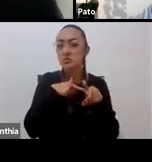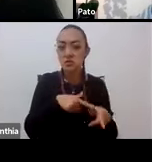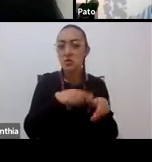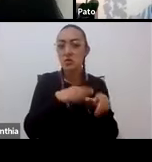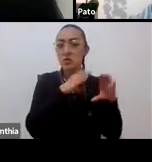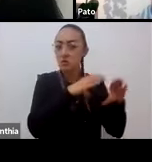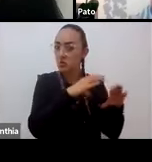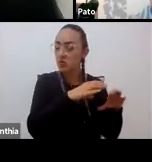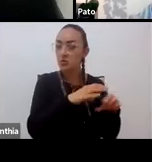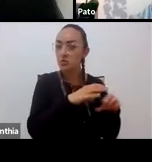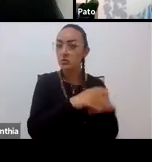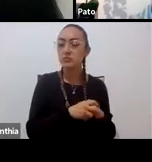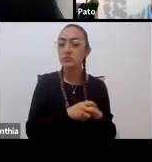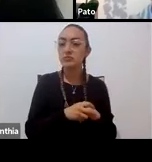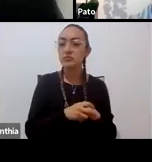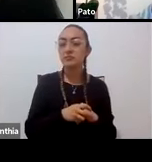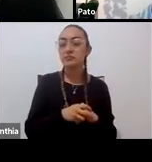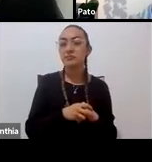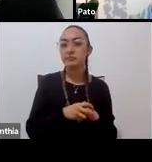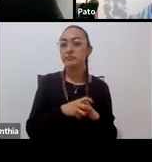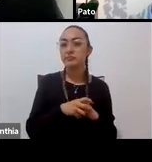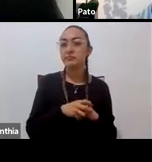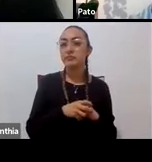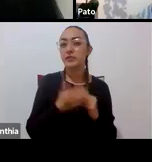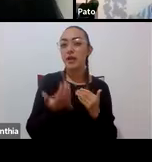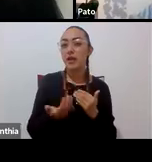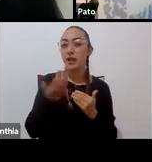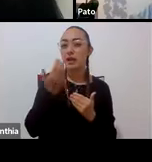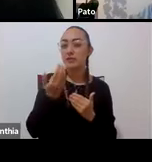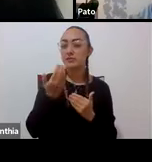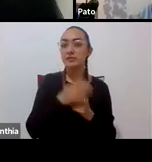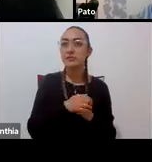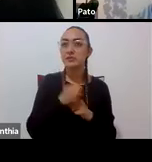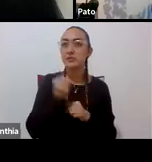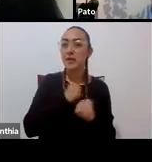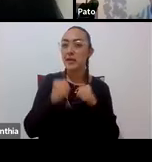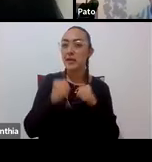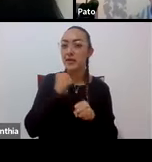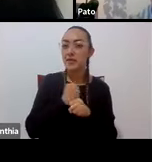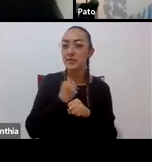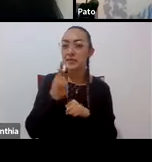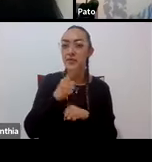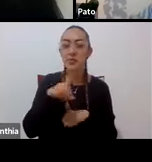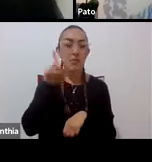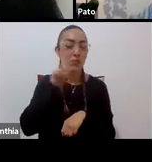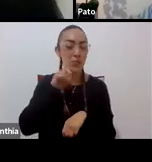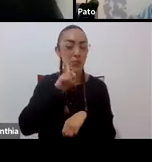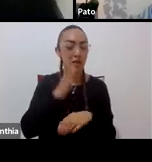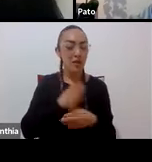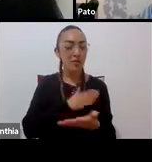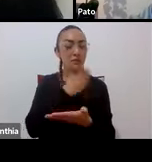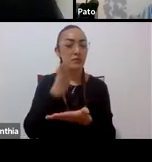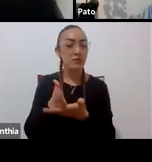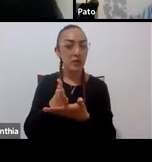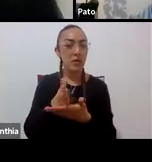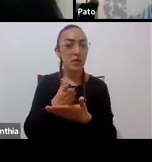años una mujer llegó a uno de los Pilares a pedir aprender plomería, Pilares Emiliano